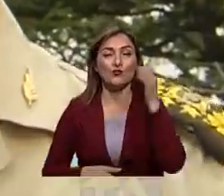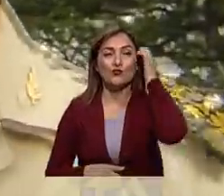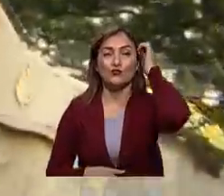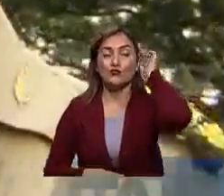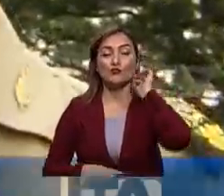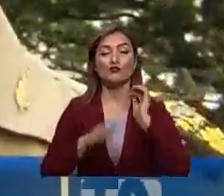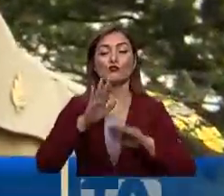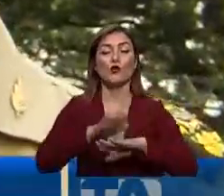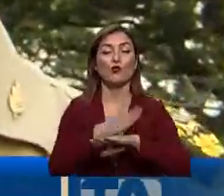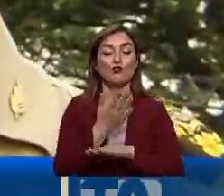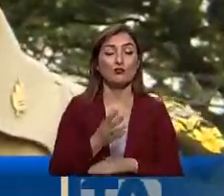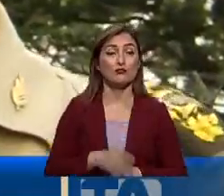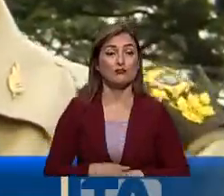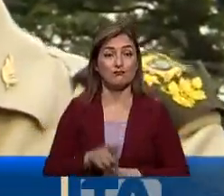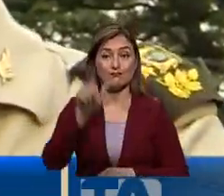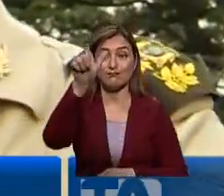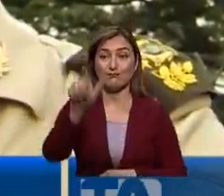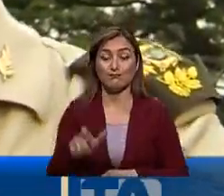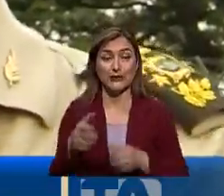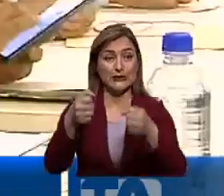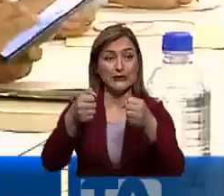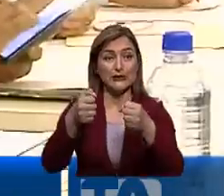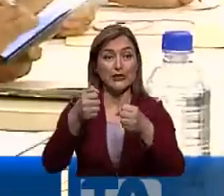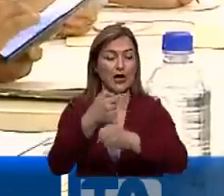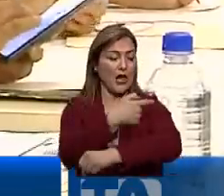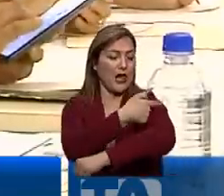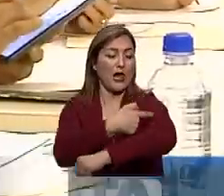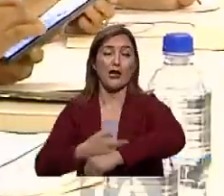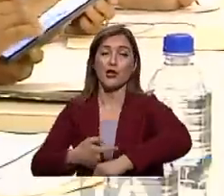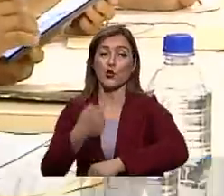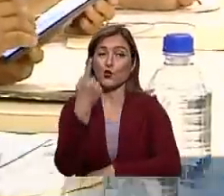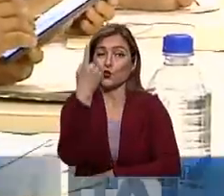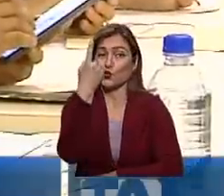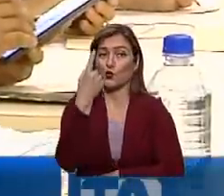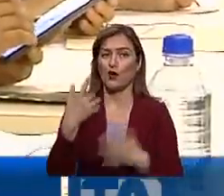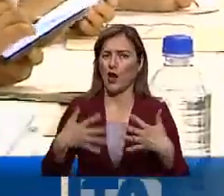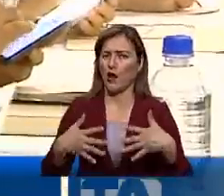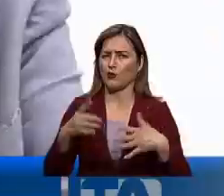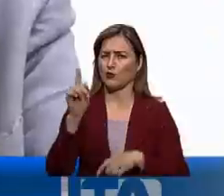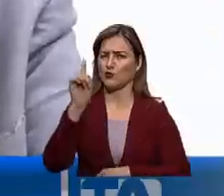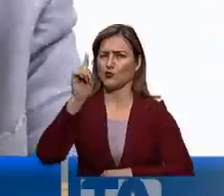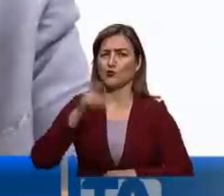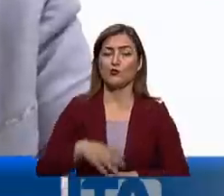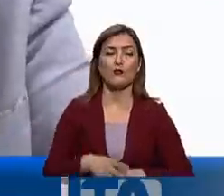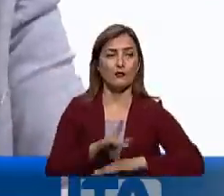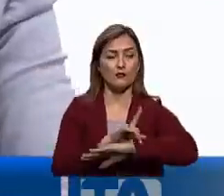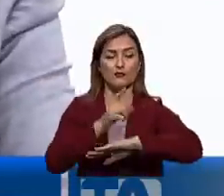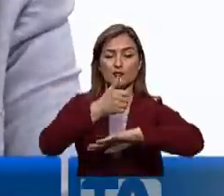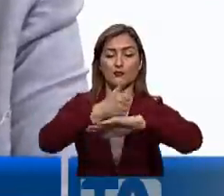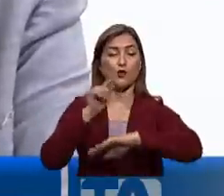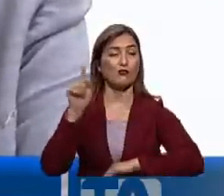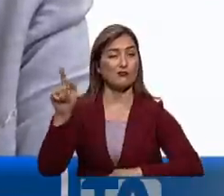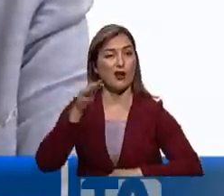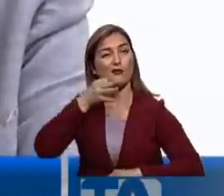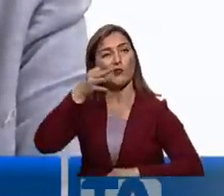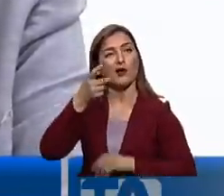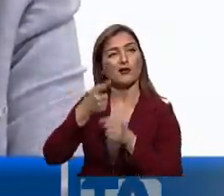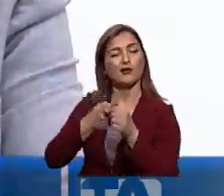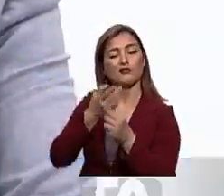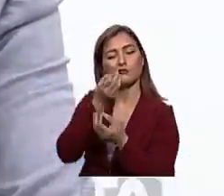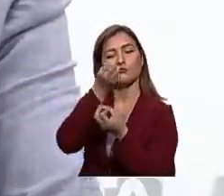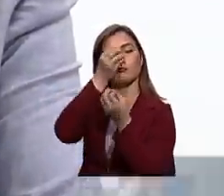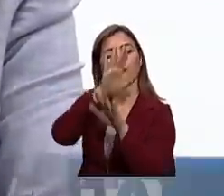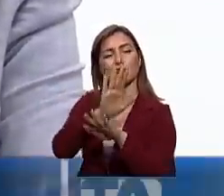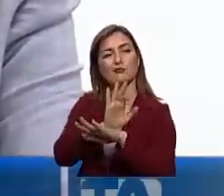un herido, no es una herida de gravedad, ha sido en el brazo. Aunque en una rueda de prensa en Quito, el director del SNAI, Bolívar Garzón, dio otra versión. En cuanto a